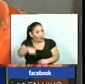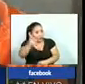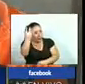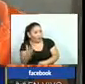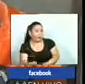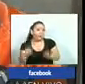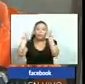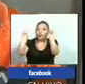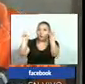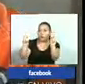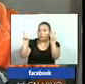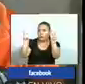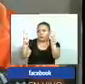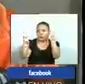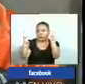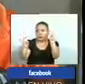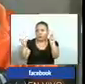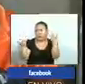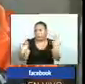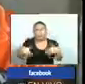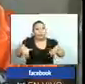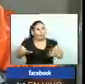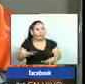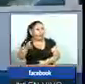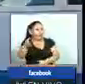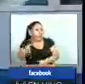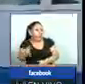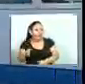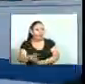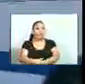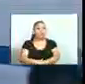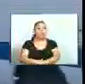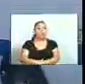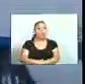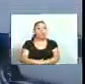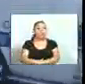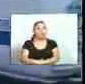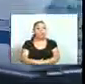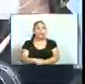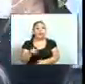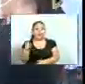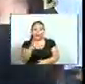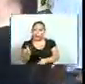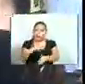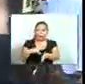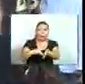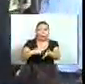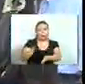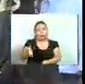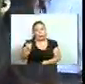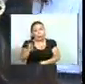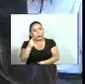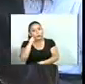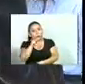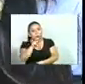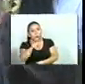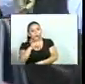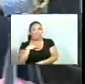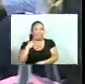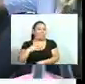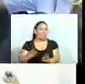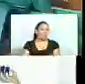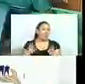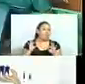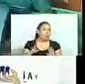día iban a abrir ya, ya iba a estar normal, ¿verdad? El que se restablezca el servicio representa un alivio a la